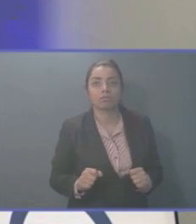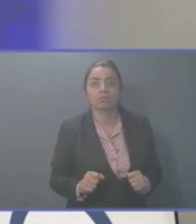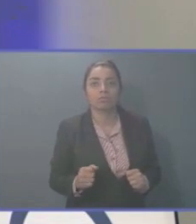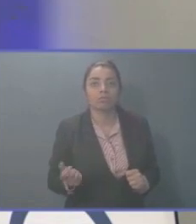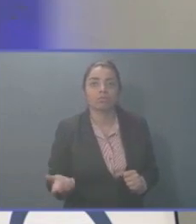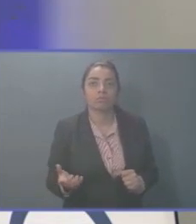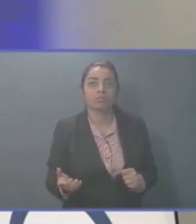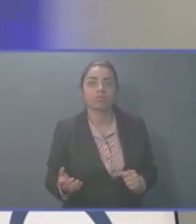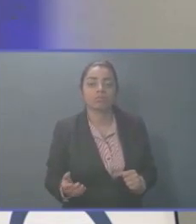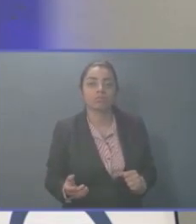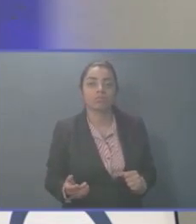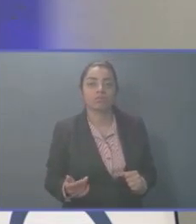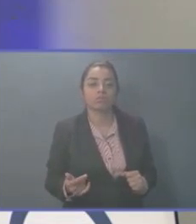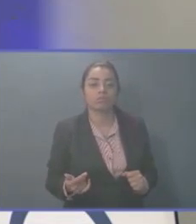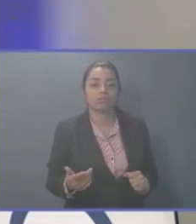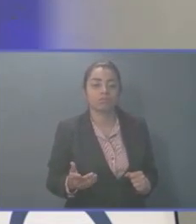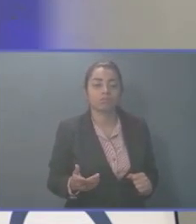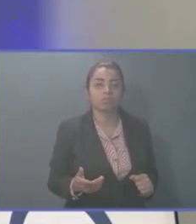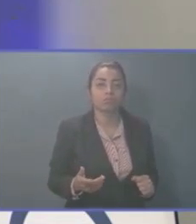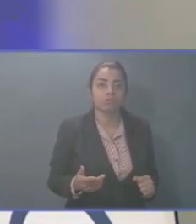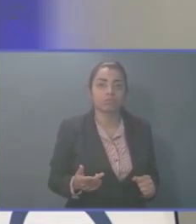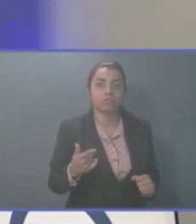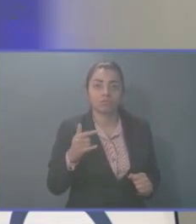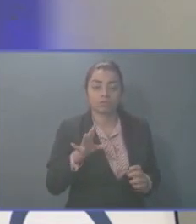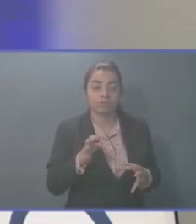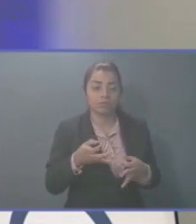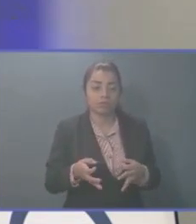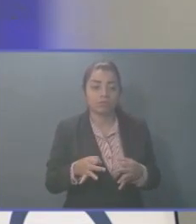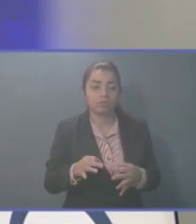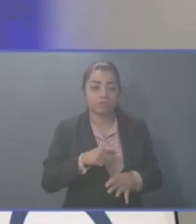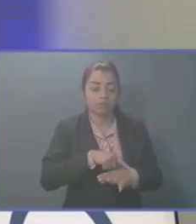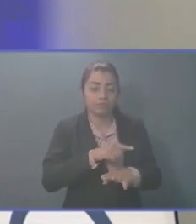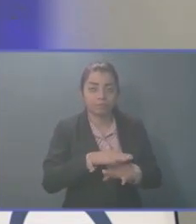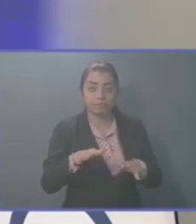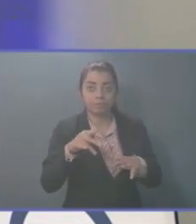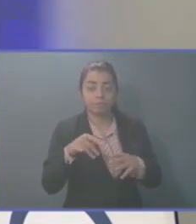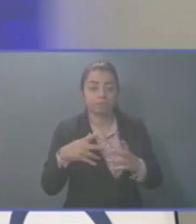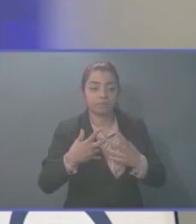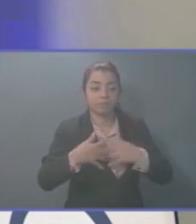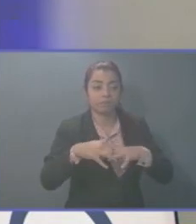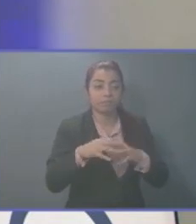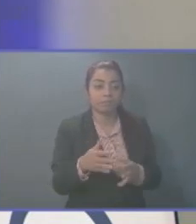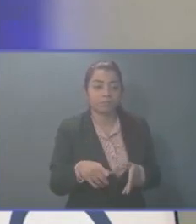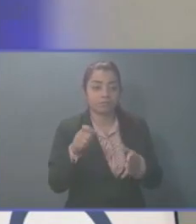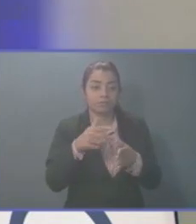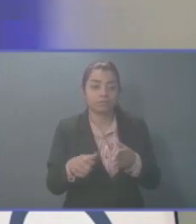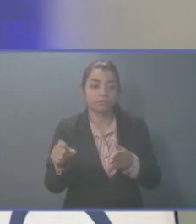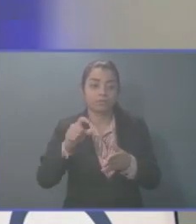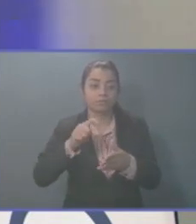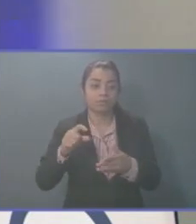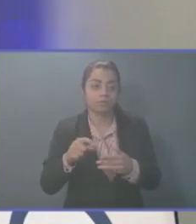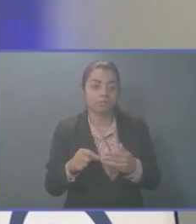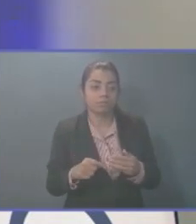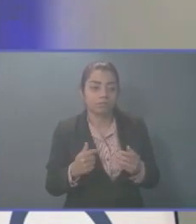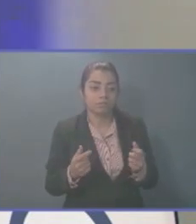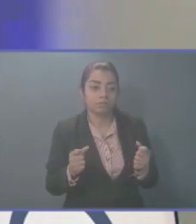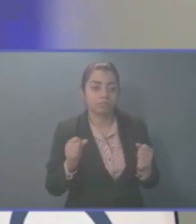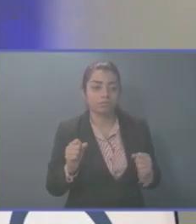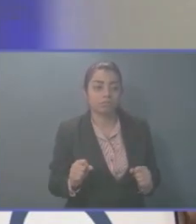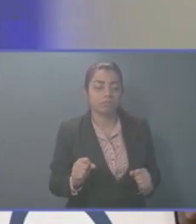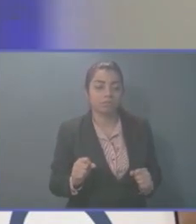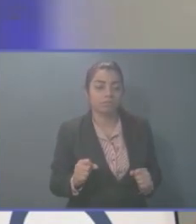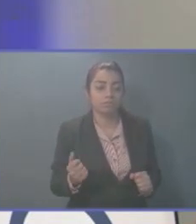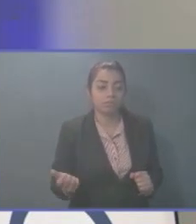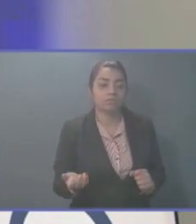el gobierno, apostamos de manera determinada al fortalecimiento de las instituciones que están relacionadas